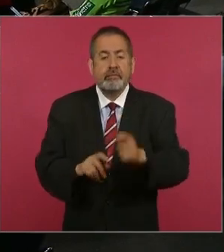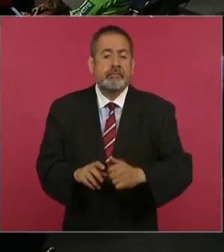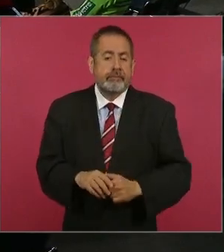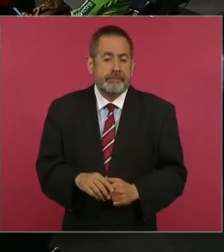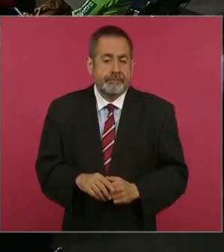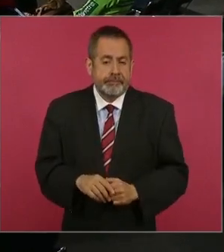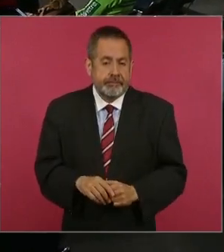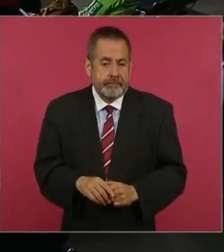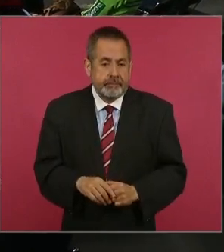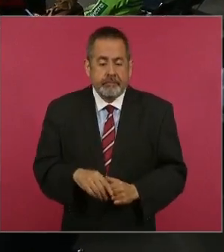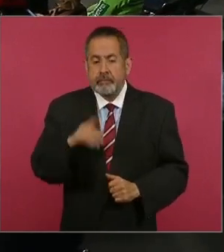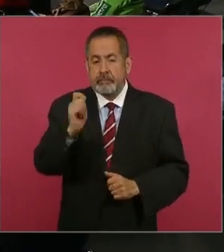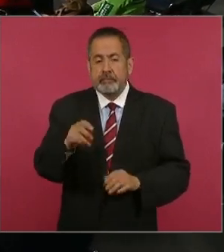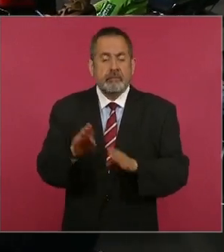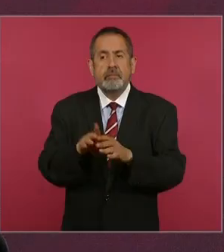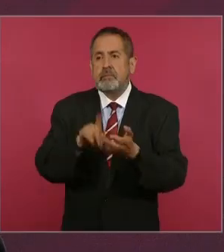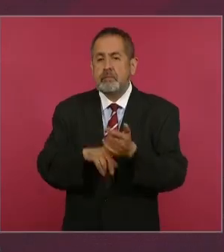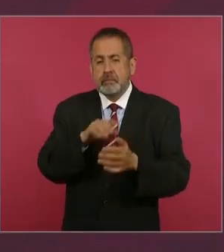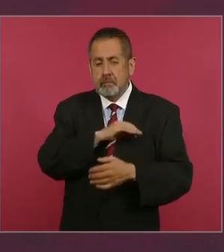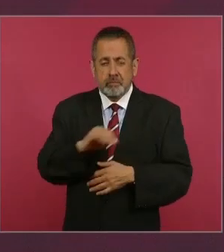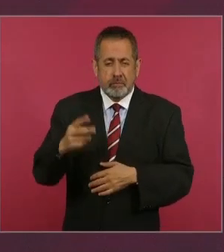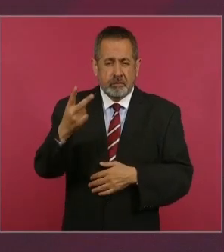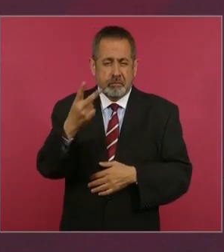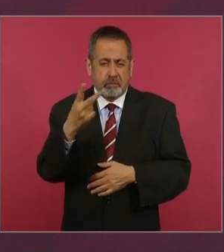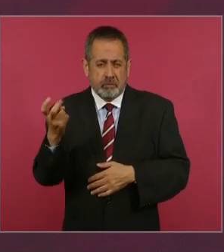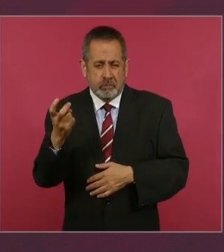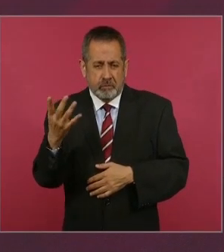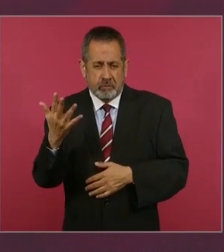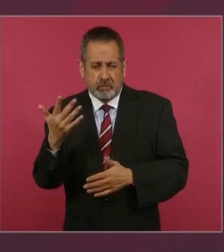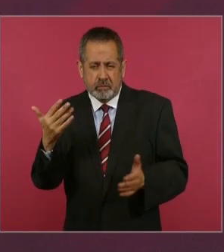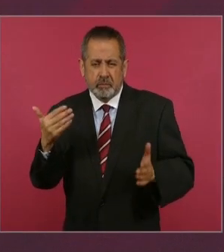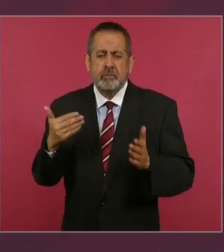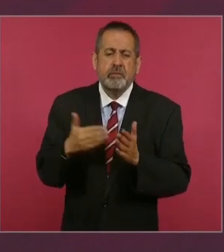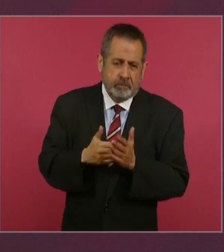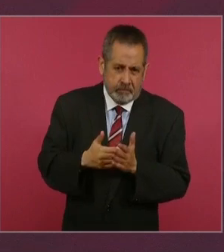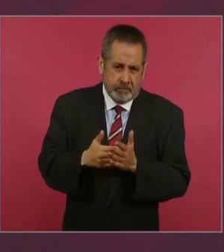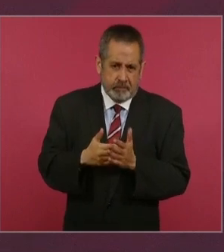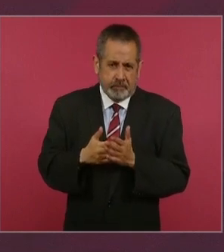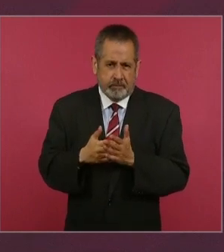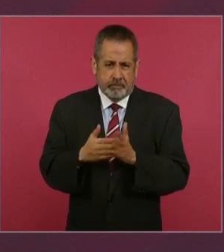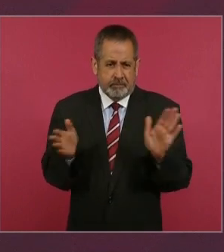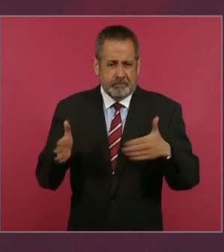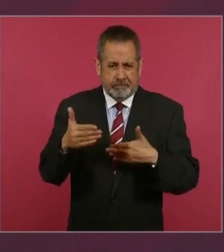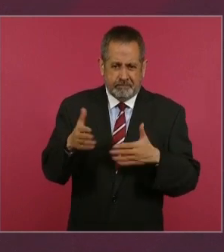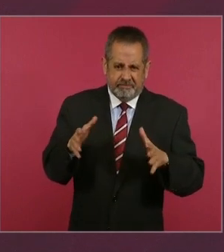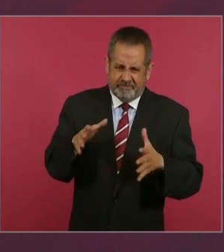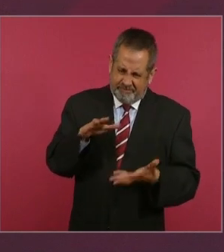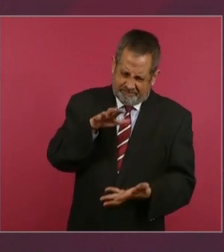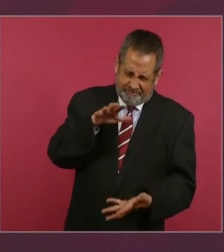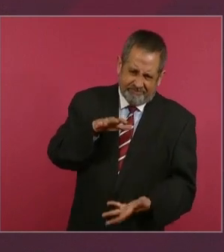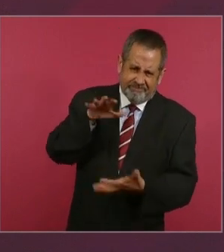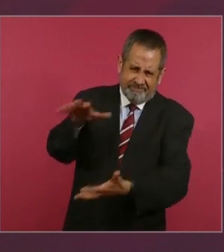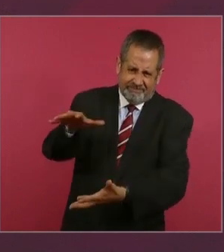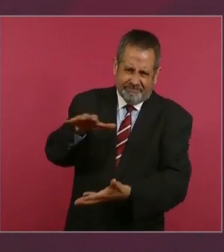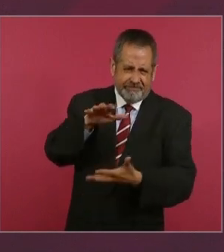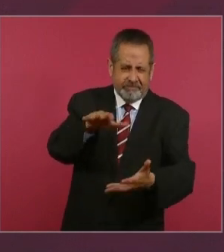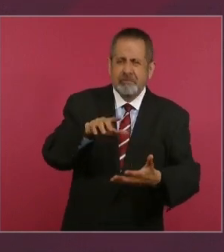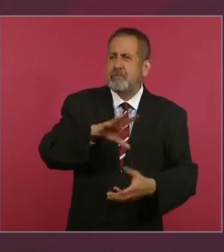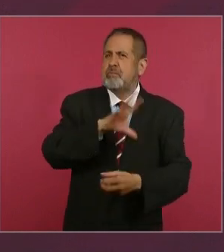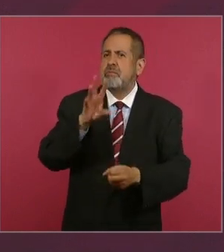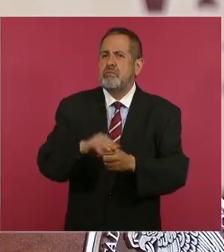estamos hablando de alrededor de 250.000 paquetes son